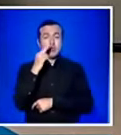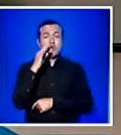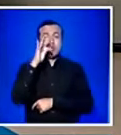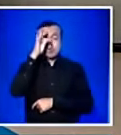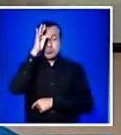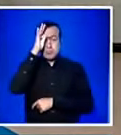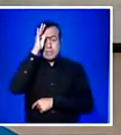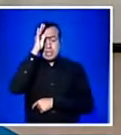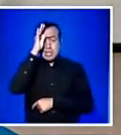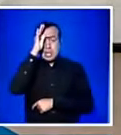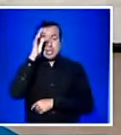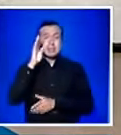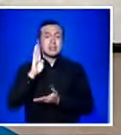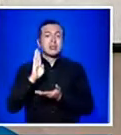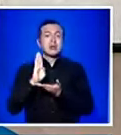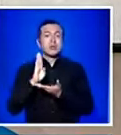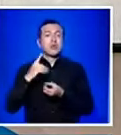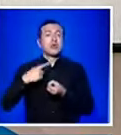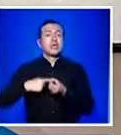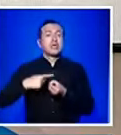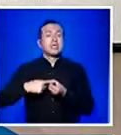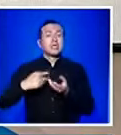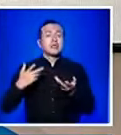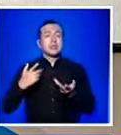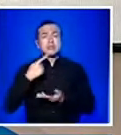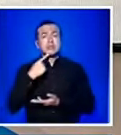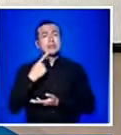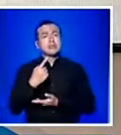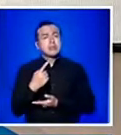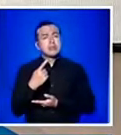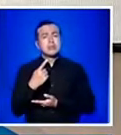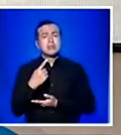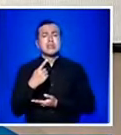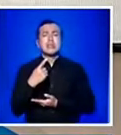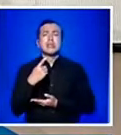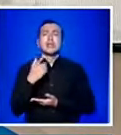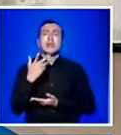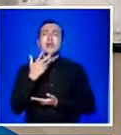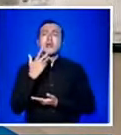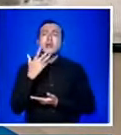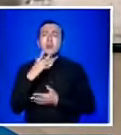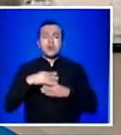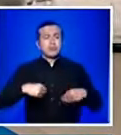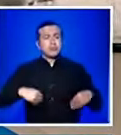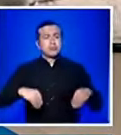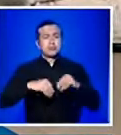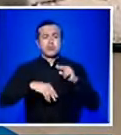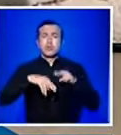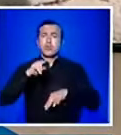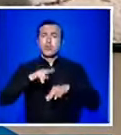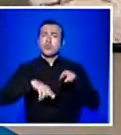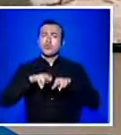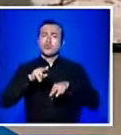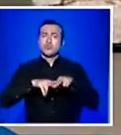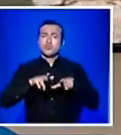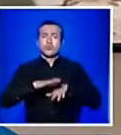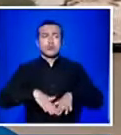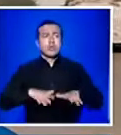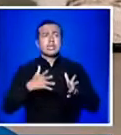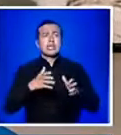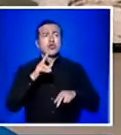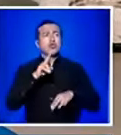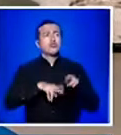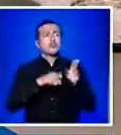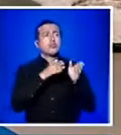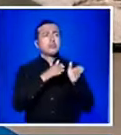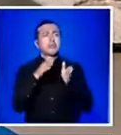Carlos Andrade Marín en Quito. Aseguran que buscan retirarles el predio para la construcción de una funeraria. Carla